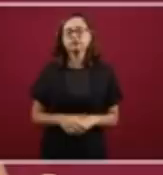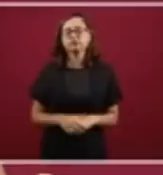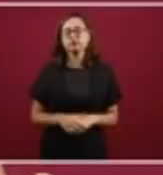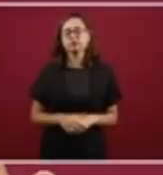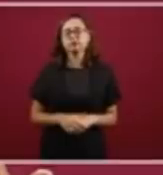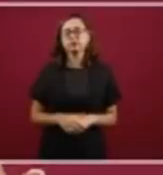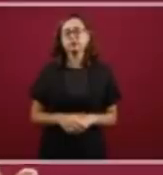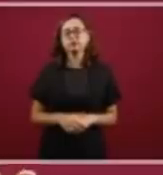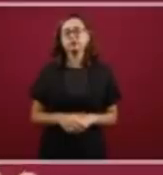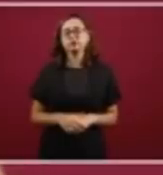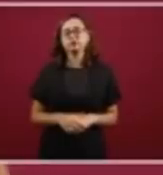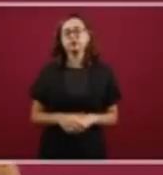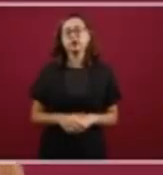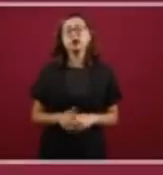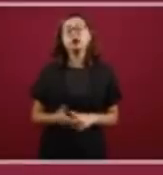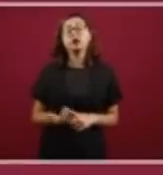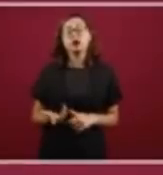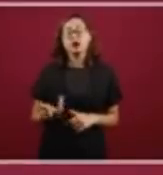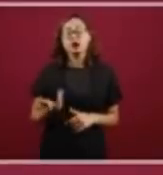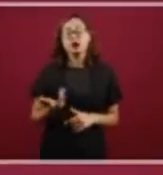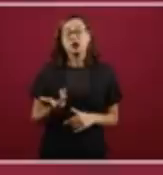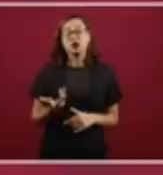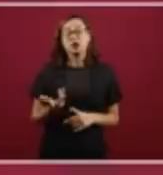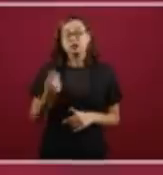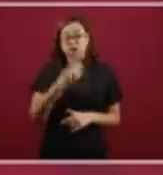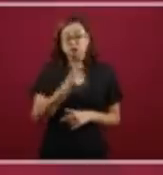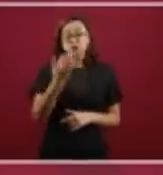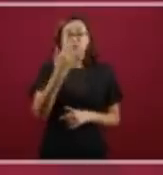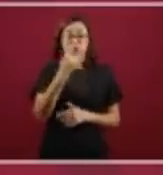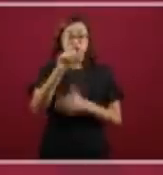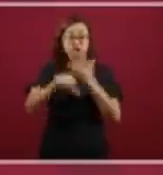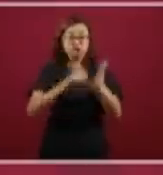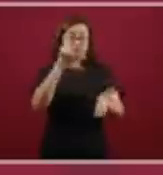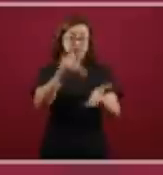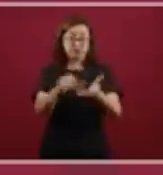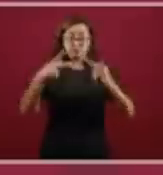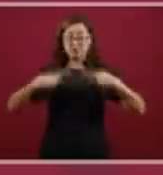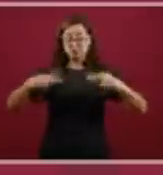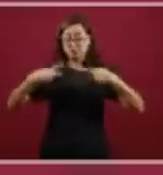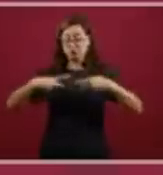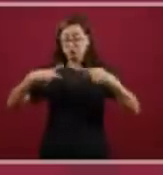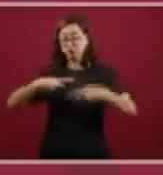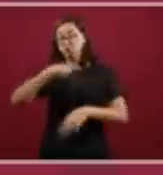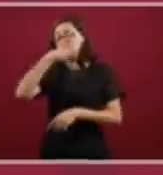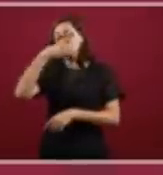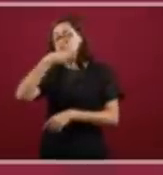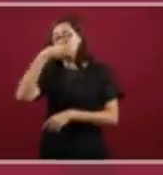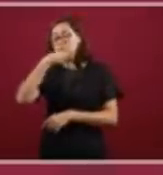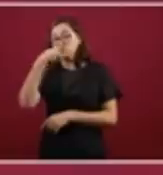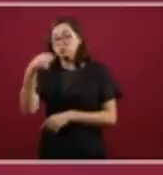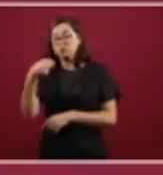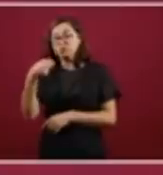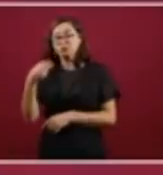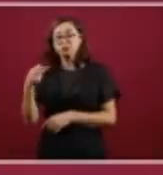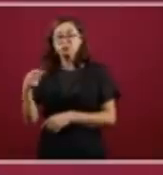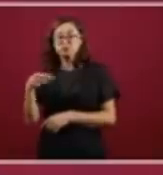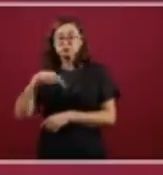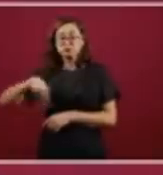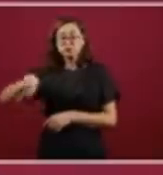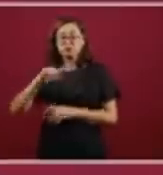estos 350 centros de los que les hablé, se trasladaba de 88,000 localidades a